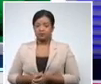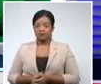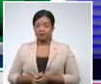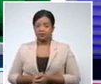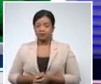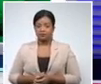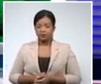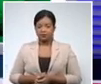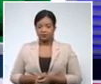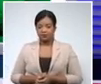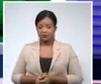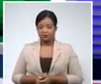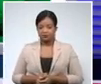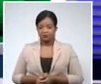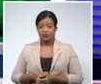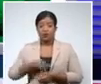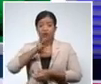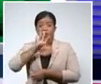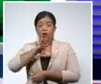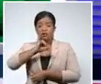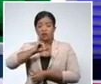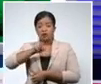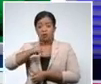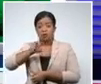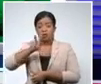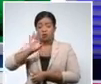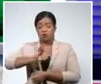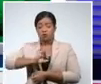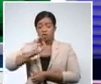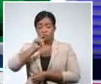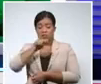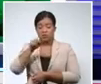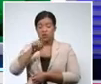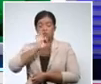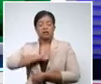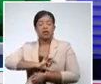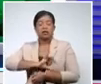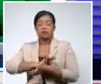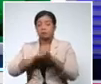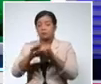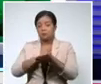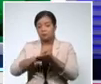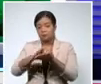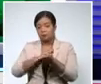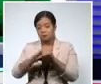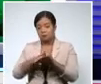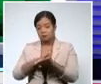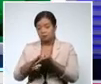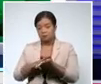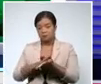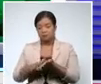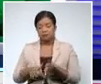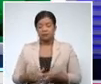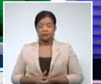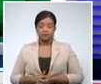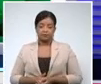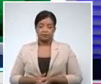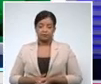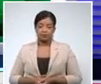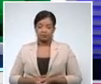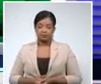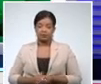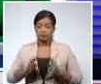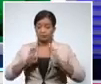El 46,2% totalmente asintomático en el momento del diagnóstico. Y en el